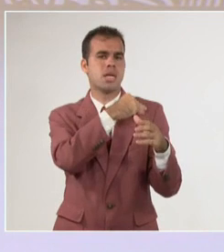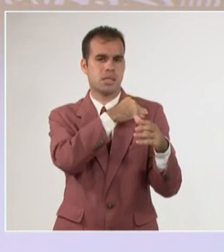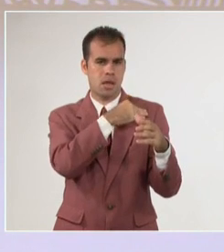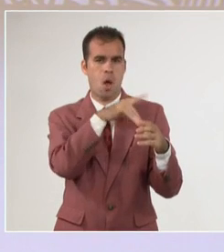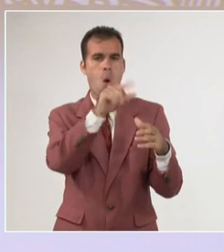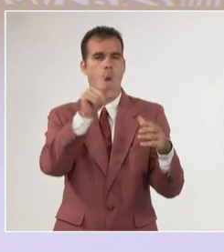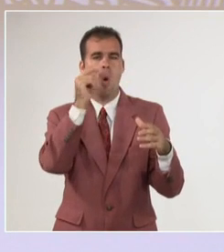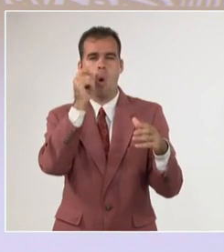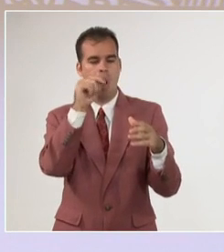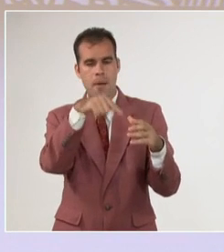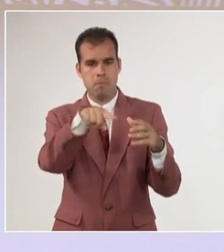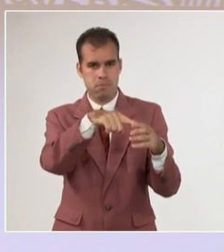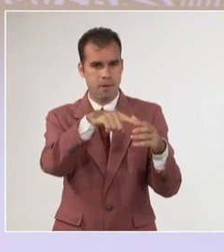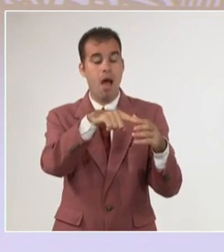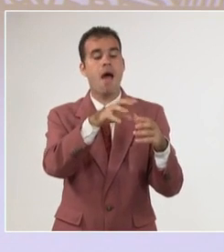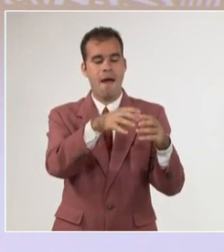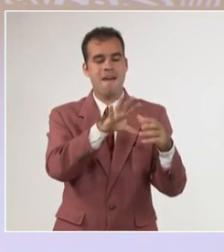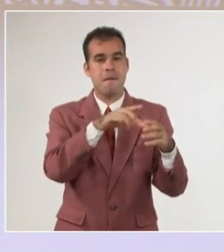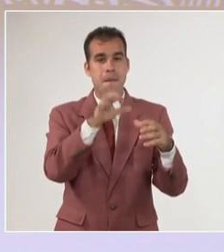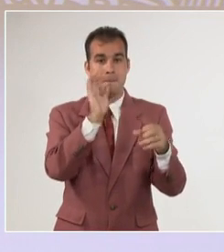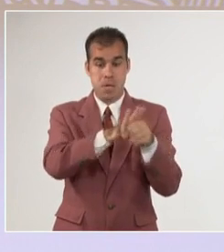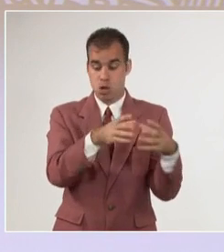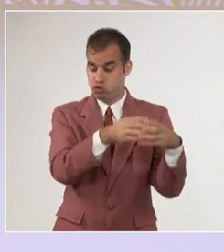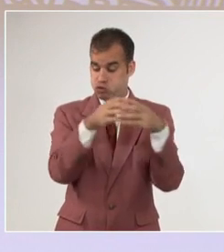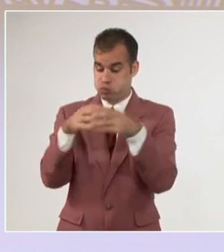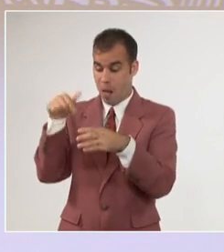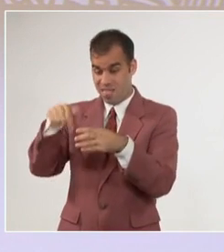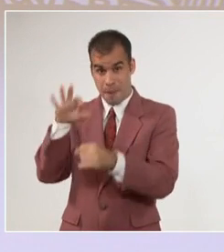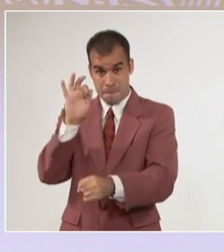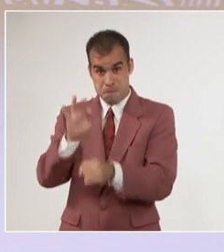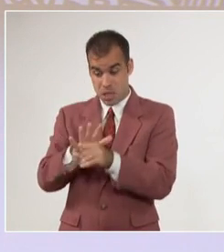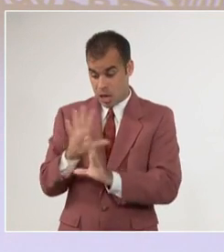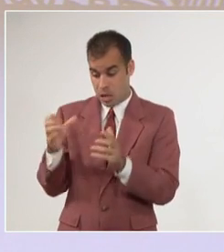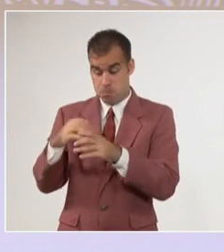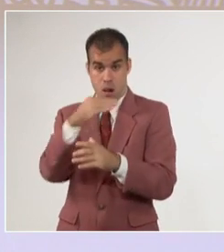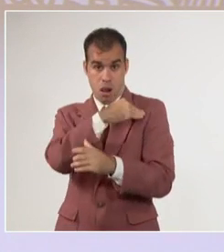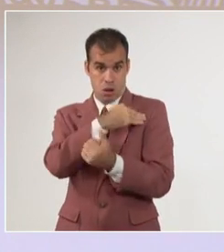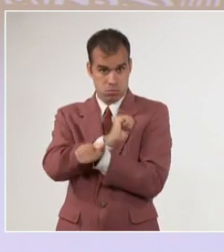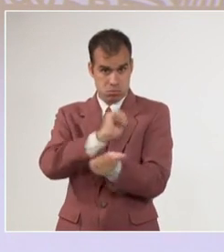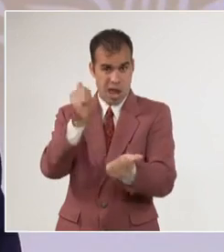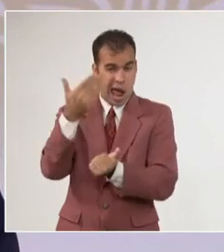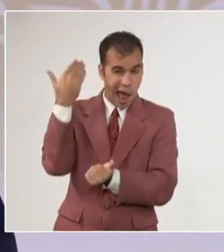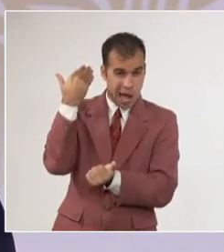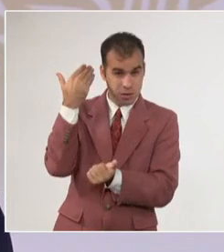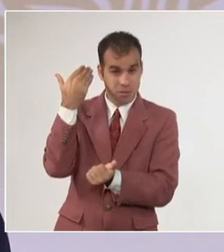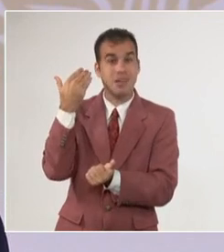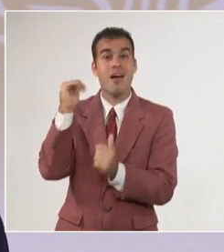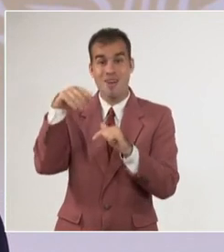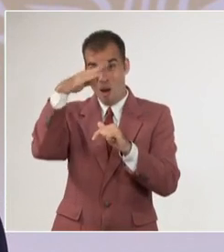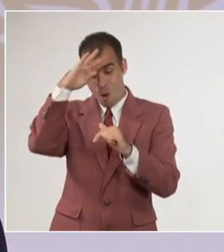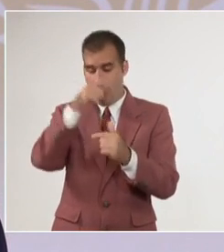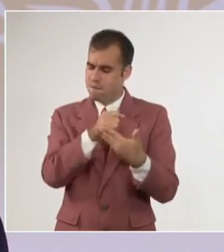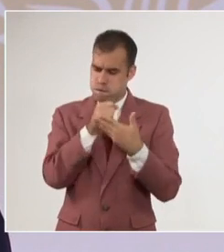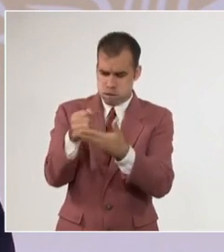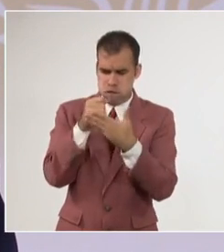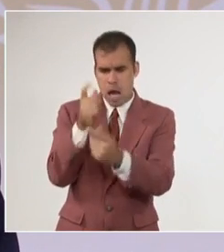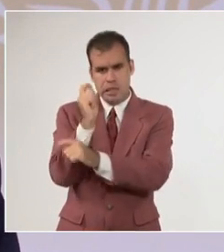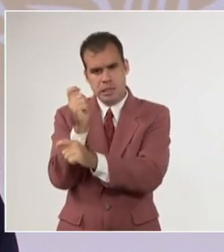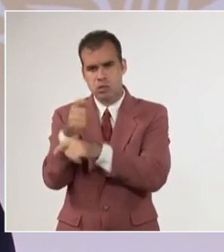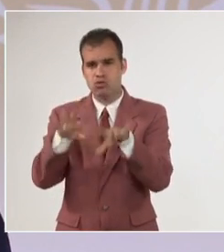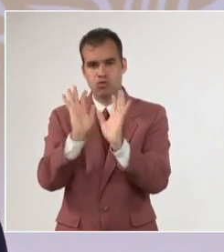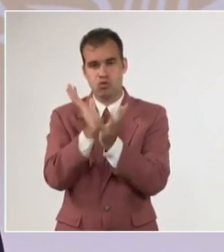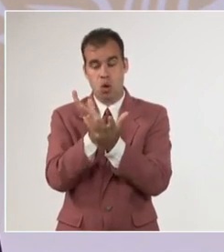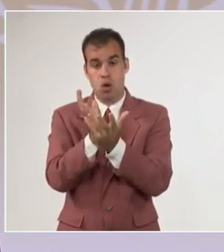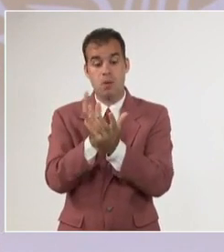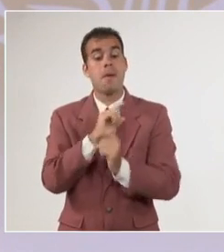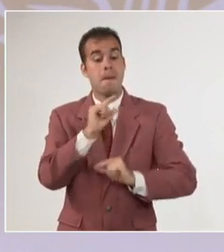a la formación y entrenamiento del naciente Ejército Libertador. Los mexicanos brillaron en los campos de Cuba y